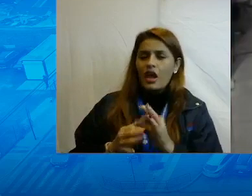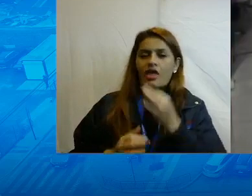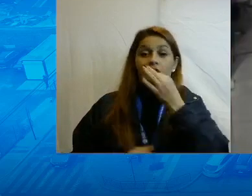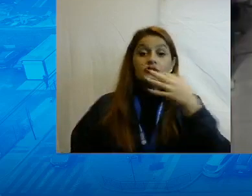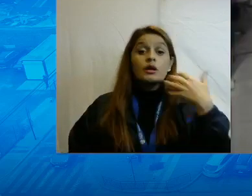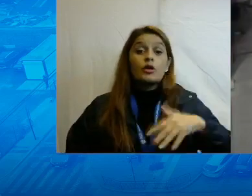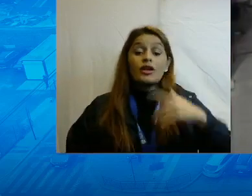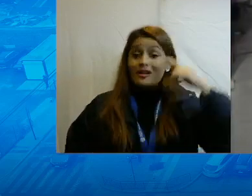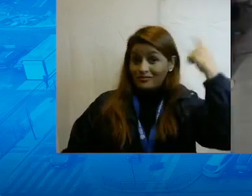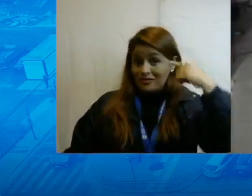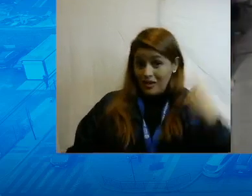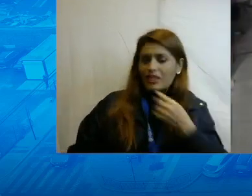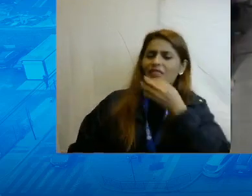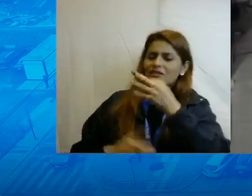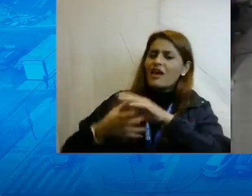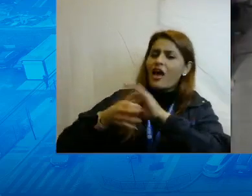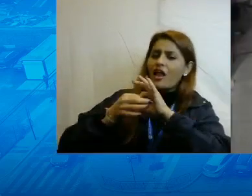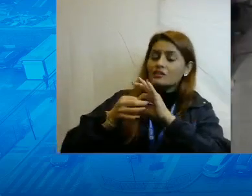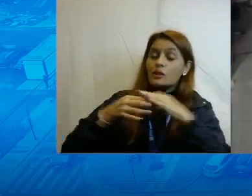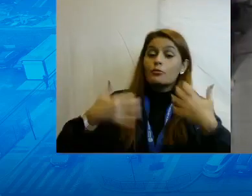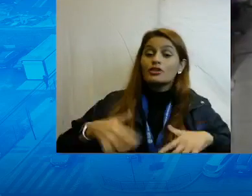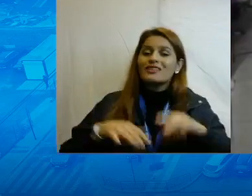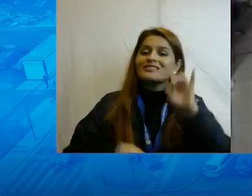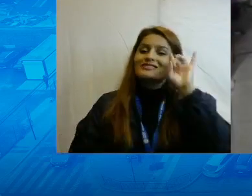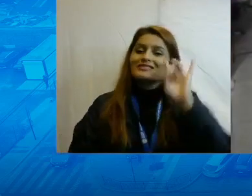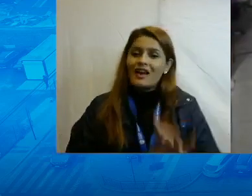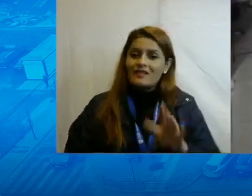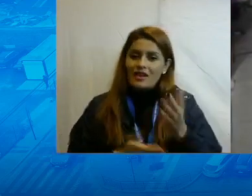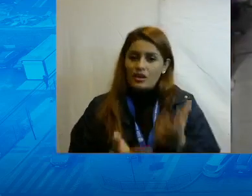eso para la comunidad y también